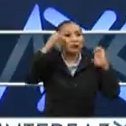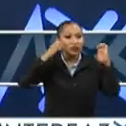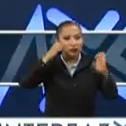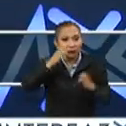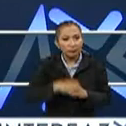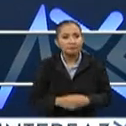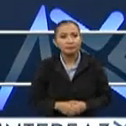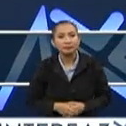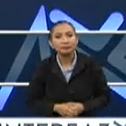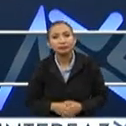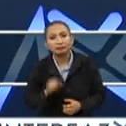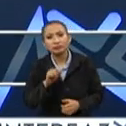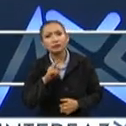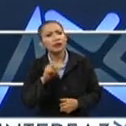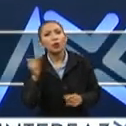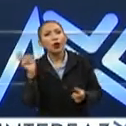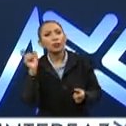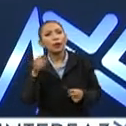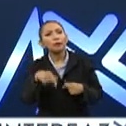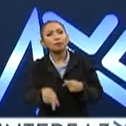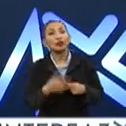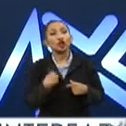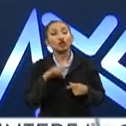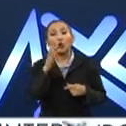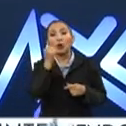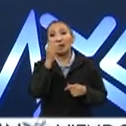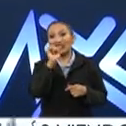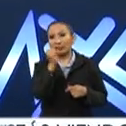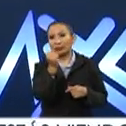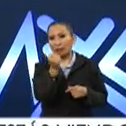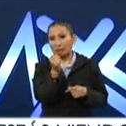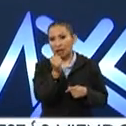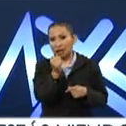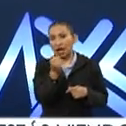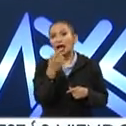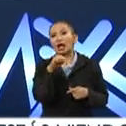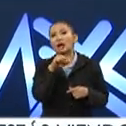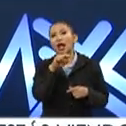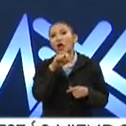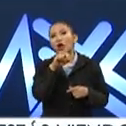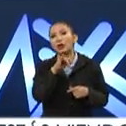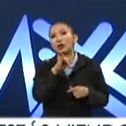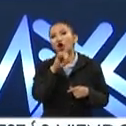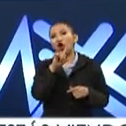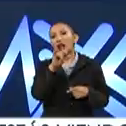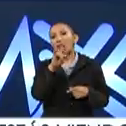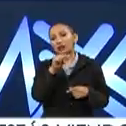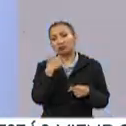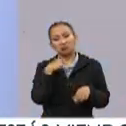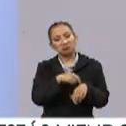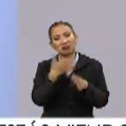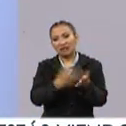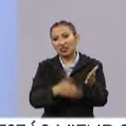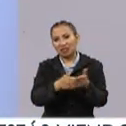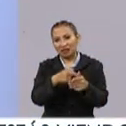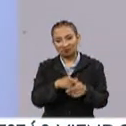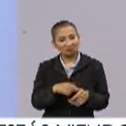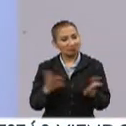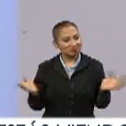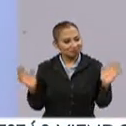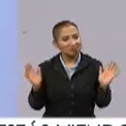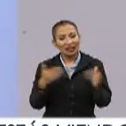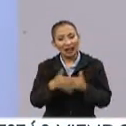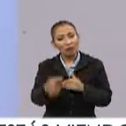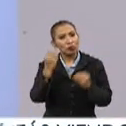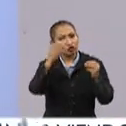exposición. Sara, ¿hasta cuándo va a estar? Estamos hasta el 9 de septiembre con Nahui Olin, así es que todavía queda mucho tiempo. Pues no se la pierdan, hay